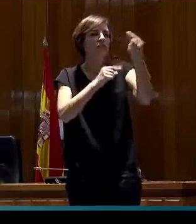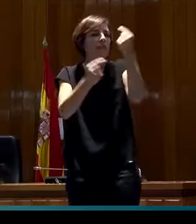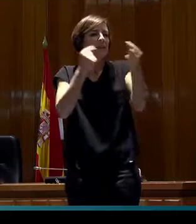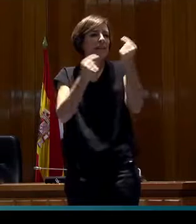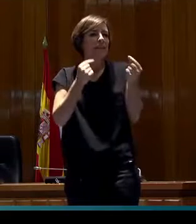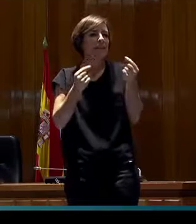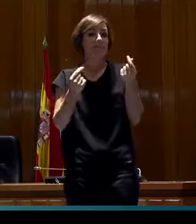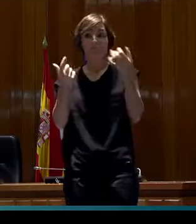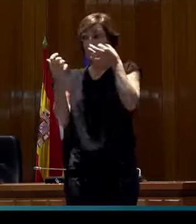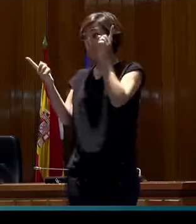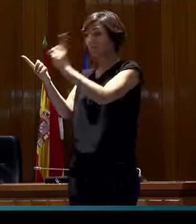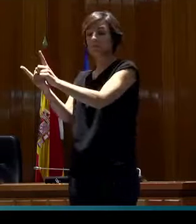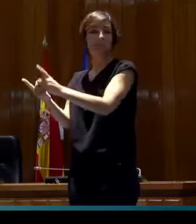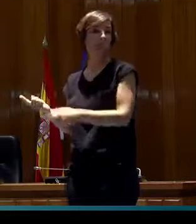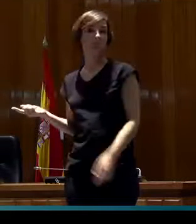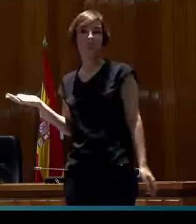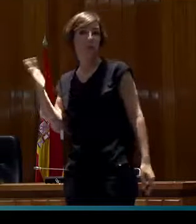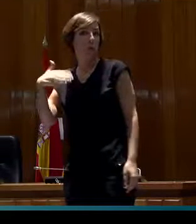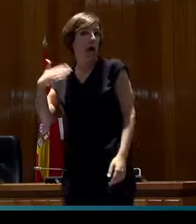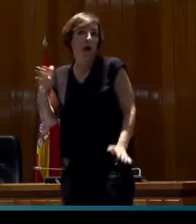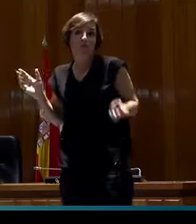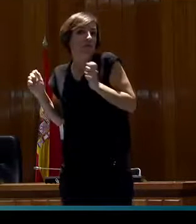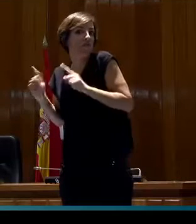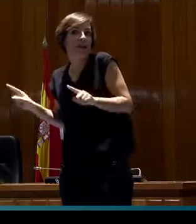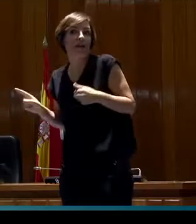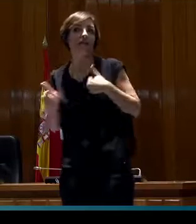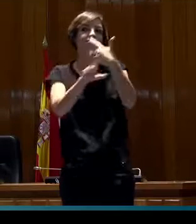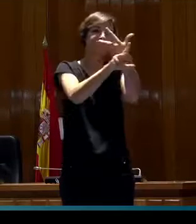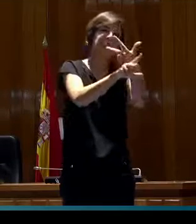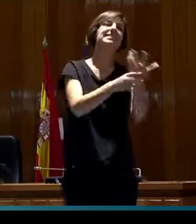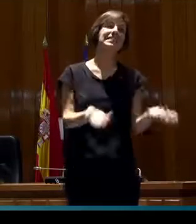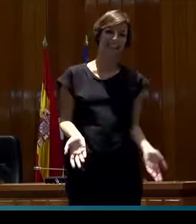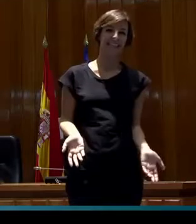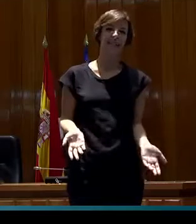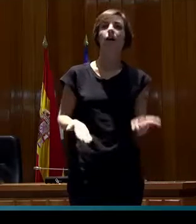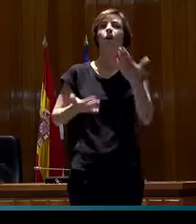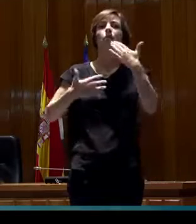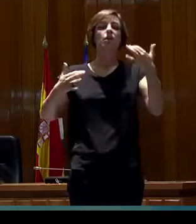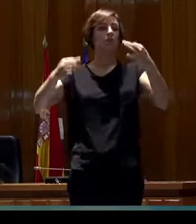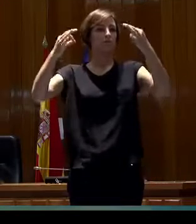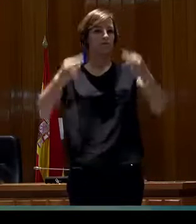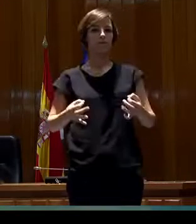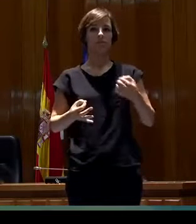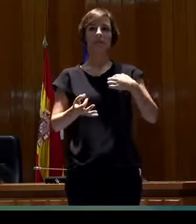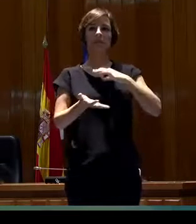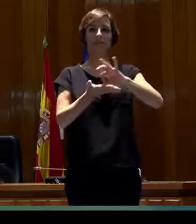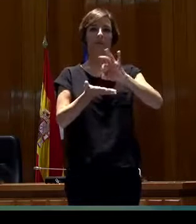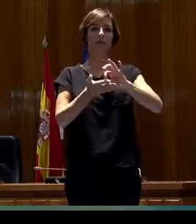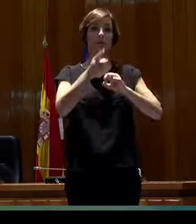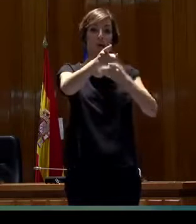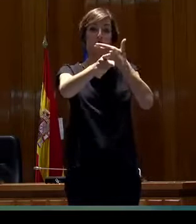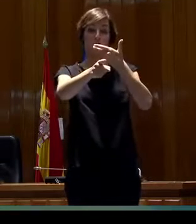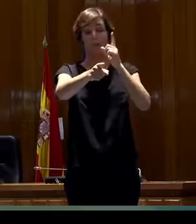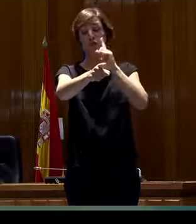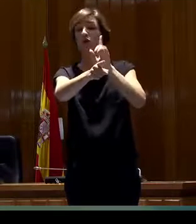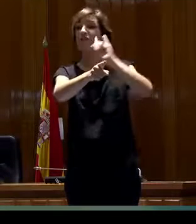proceso de interpretación presencial muchas veces no es necesario. Explicar también a veces el servicio. Cuando se llama a una persona oyente,